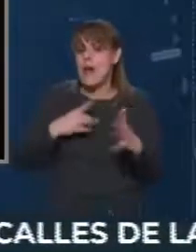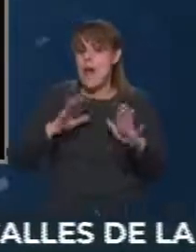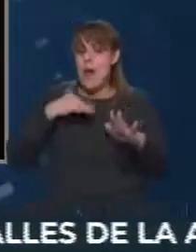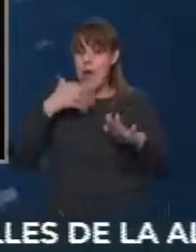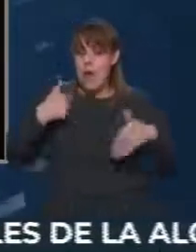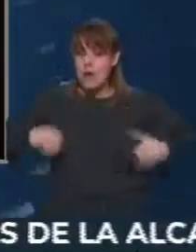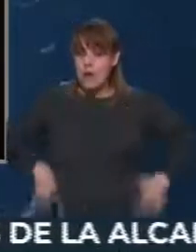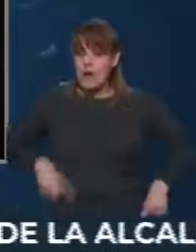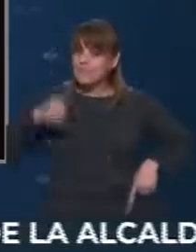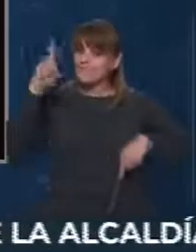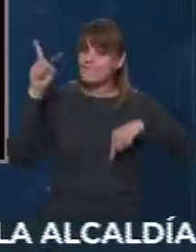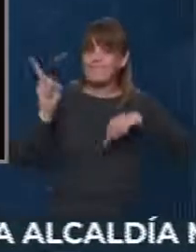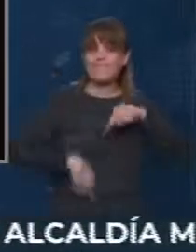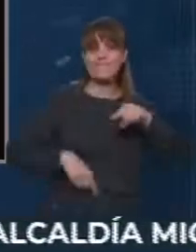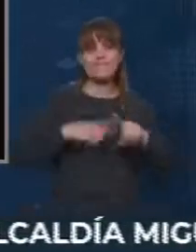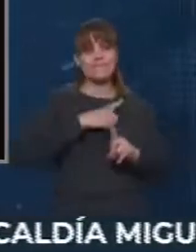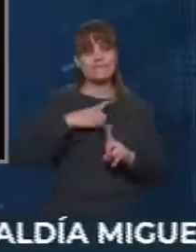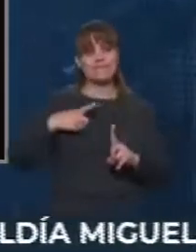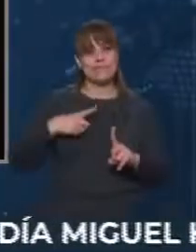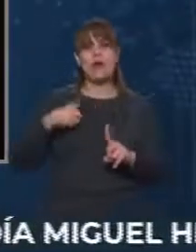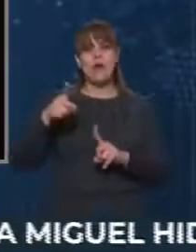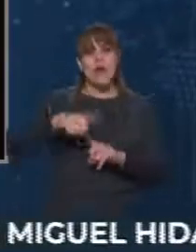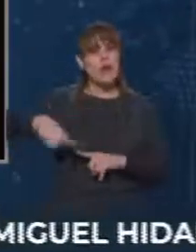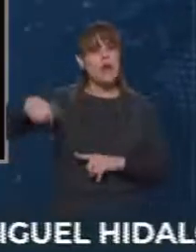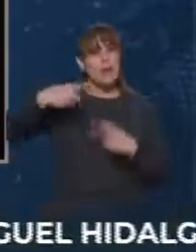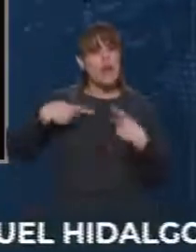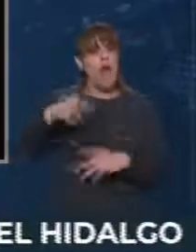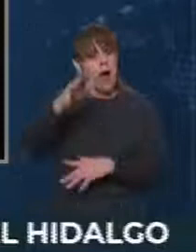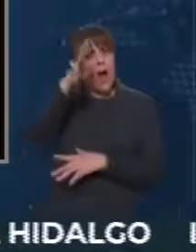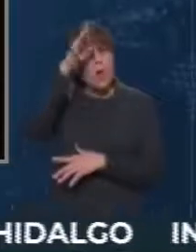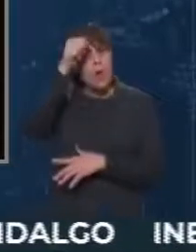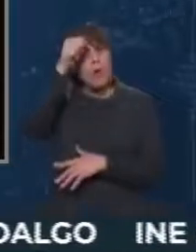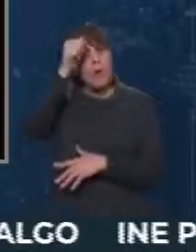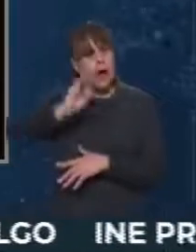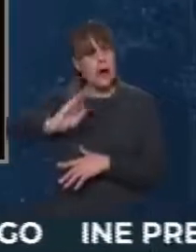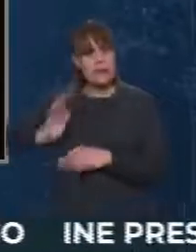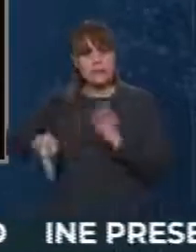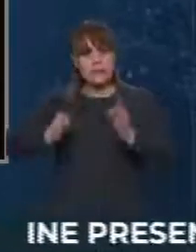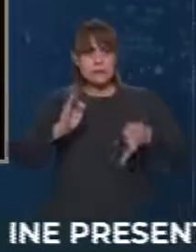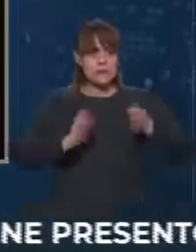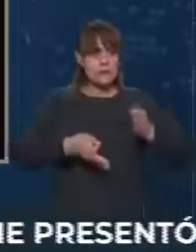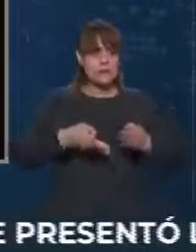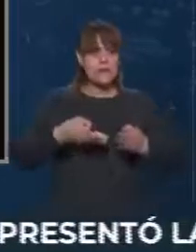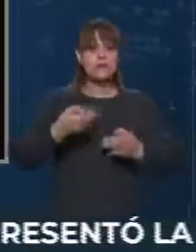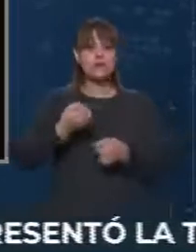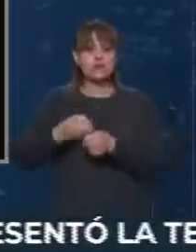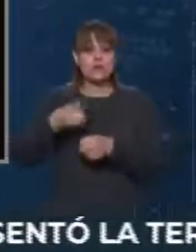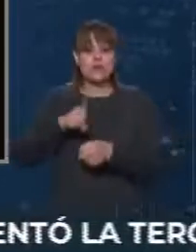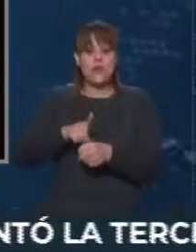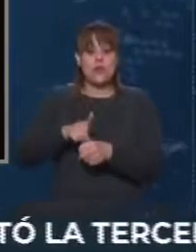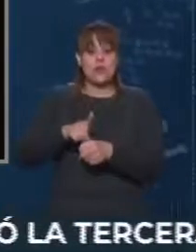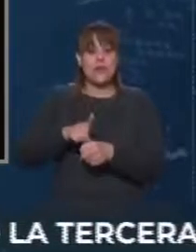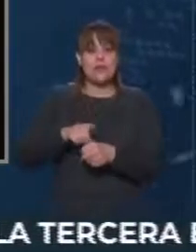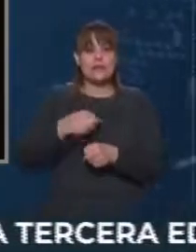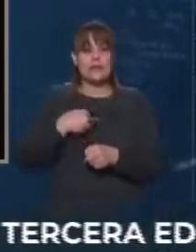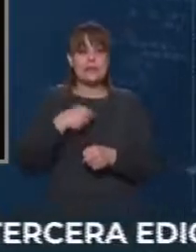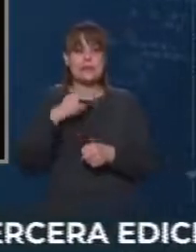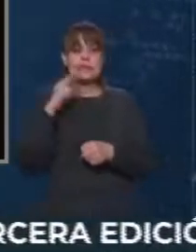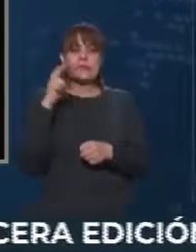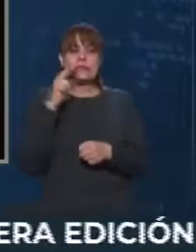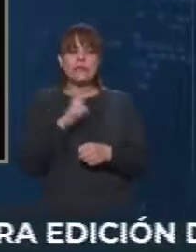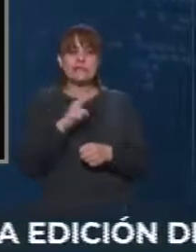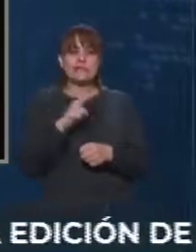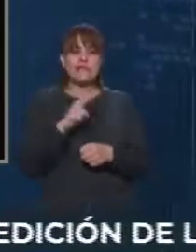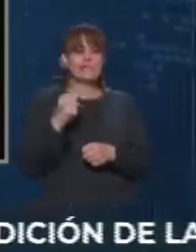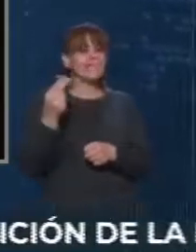creo que en ese sentido sí hay un consenso, pero también, y la sociedad tendrá que asumir que se necesita hacer esto, aunque no es